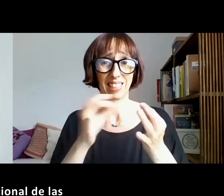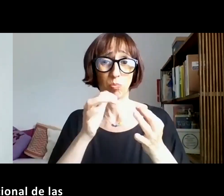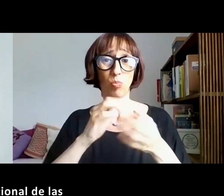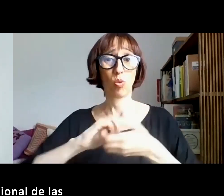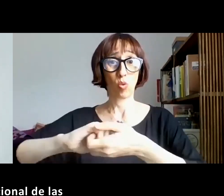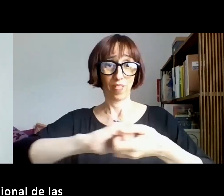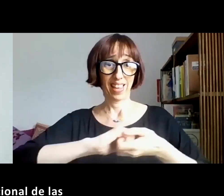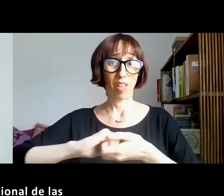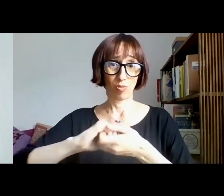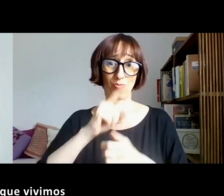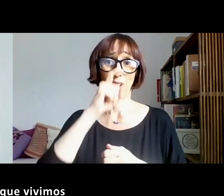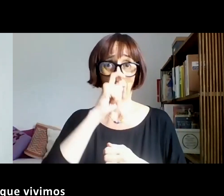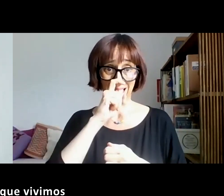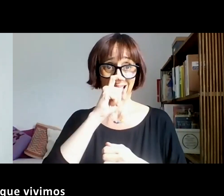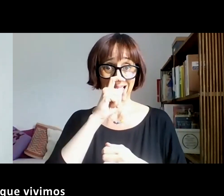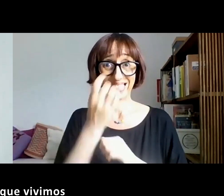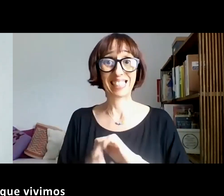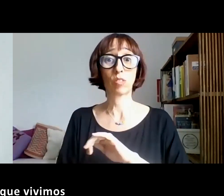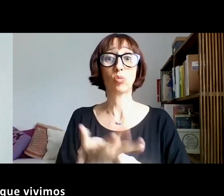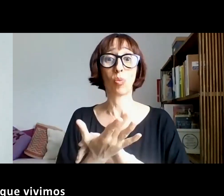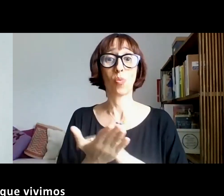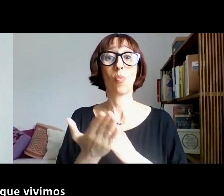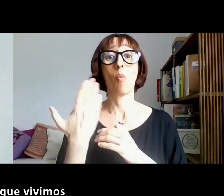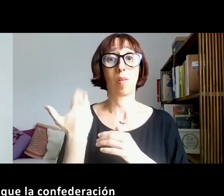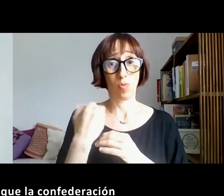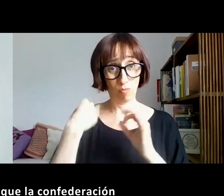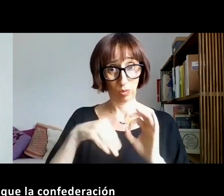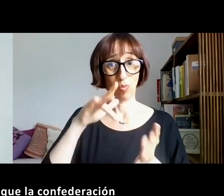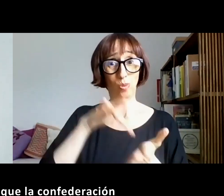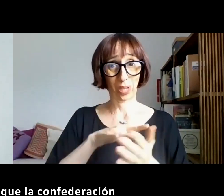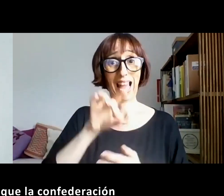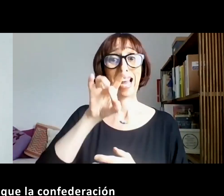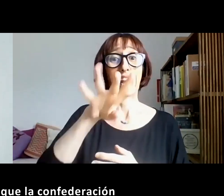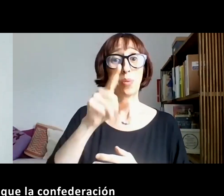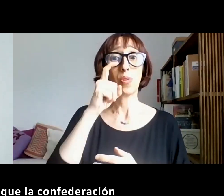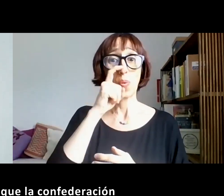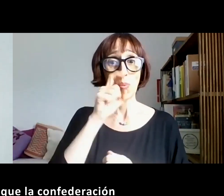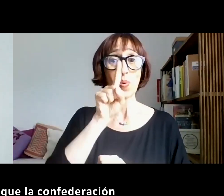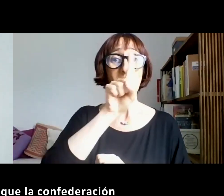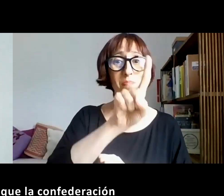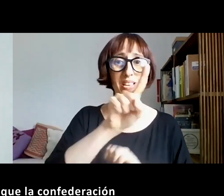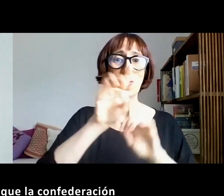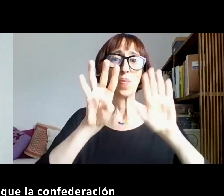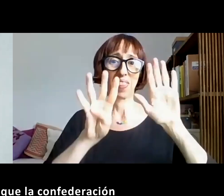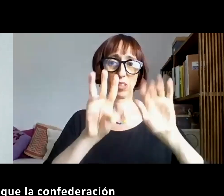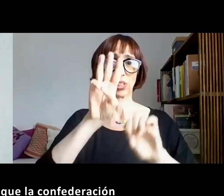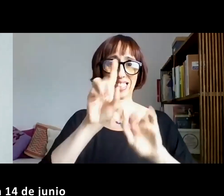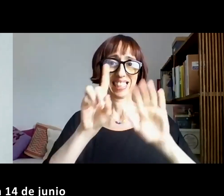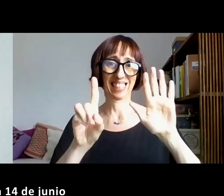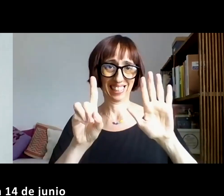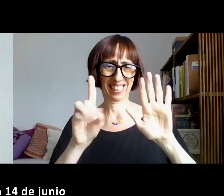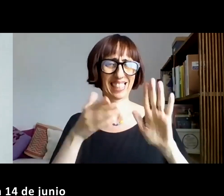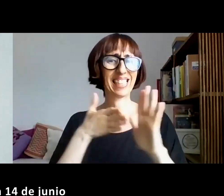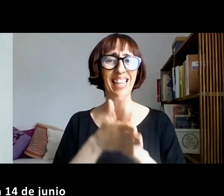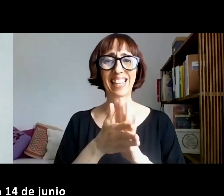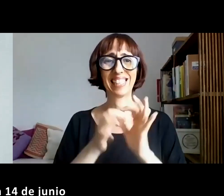lengua que vivimos y respiramos cada día. Quiero recordar que la Confederación Estatal de Personas Sordas nace del